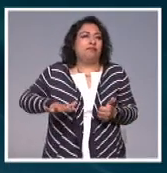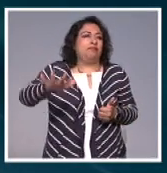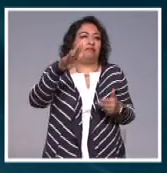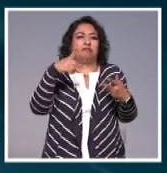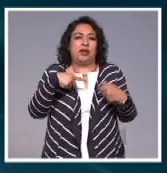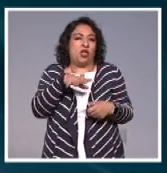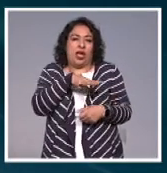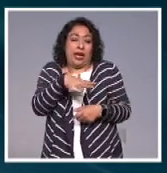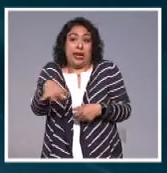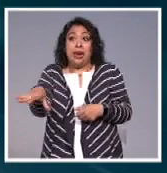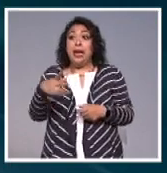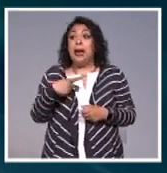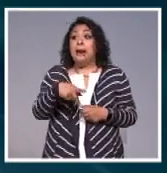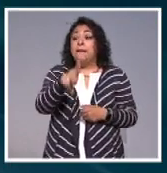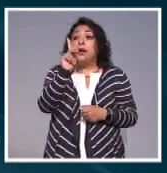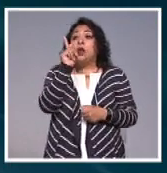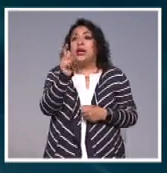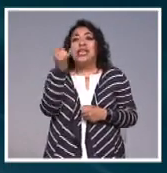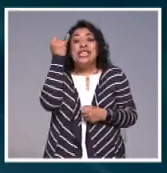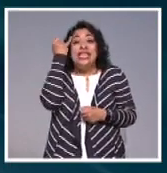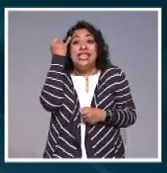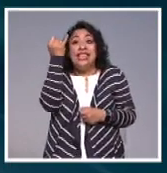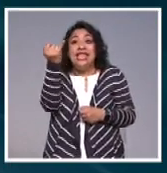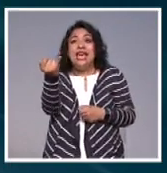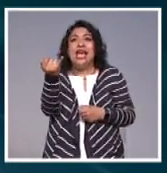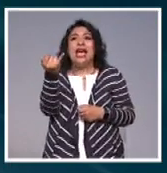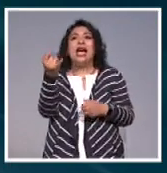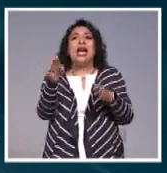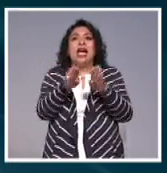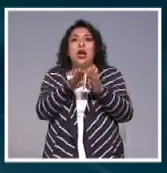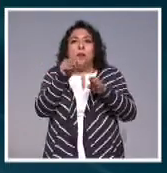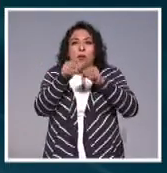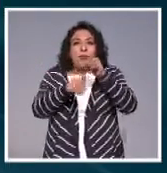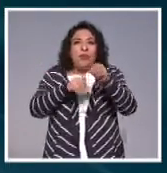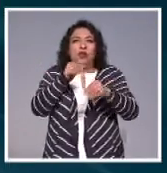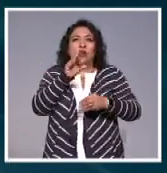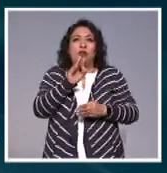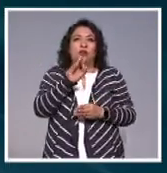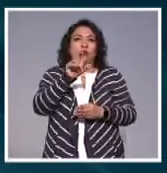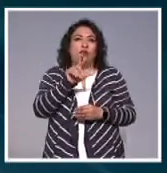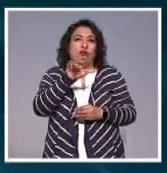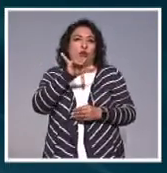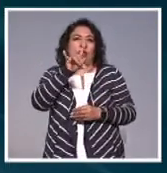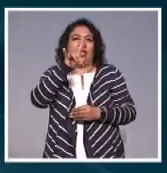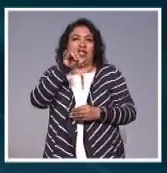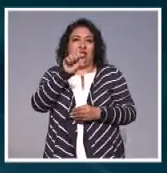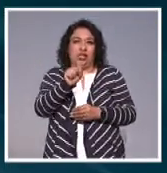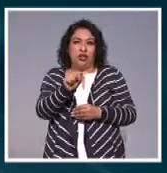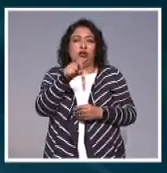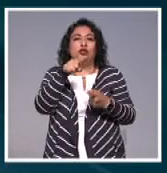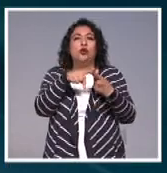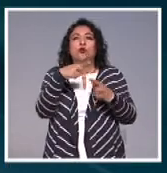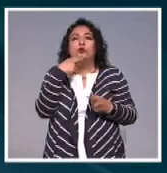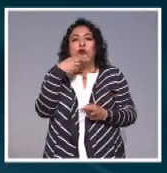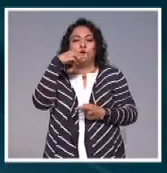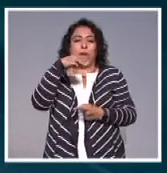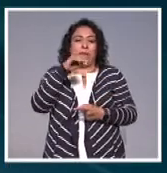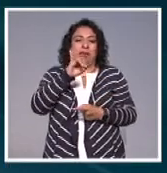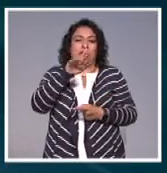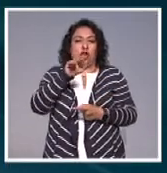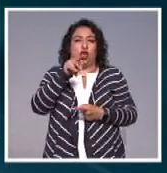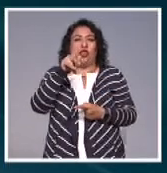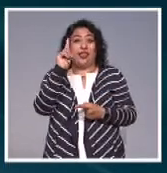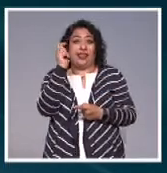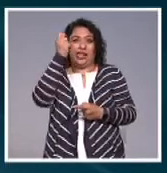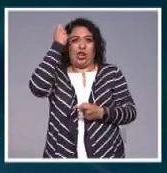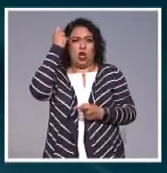en general. Pero la idea es hacer como circuitos de fluidos, que la microtecnología en realidad, así